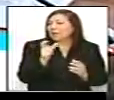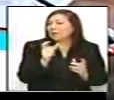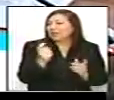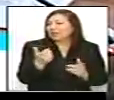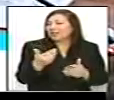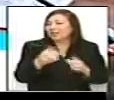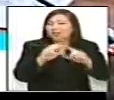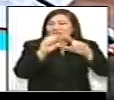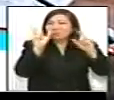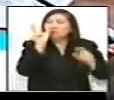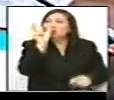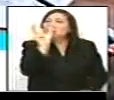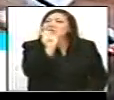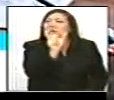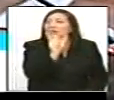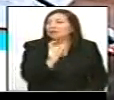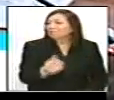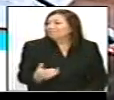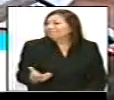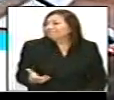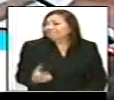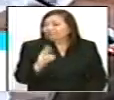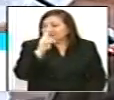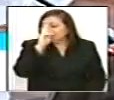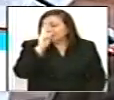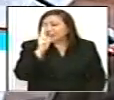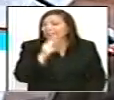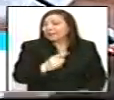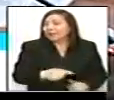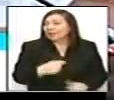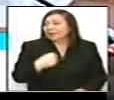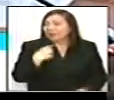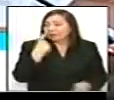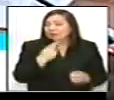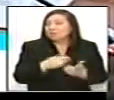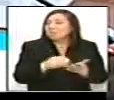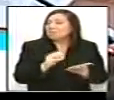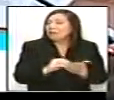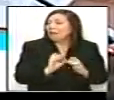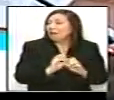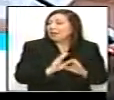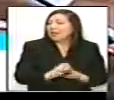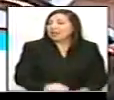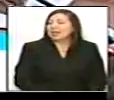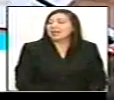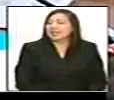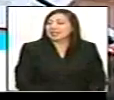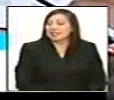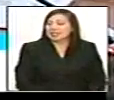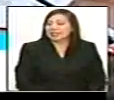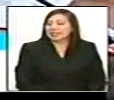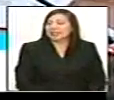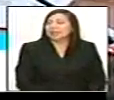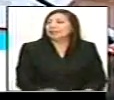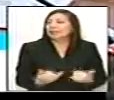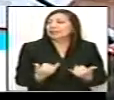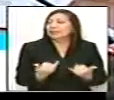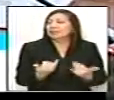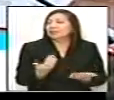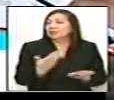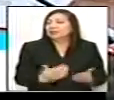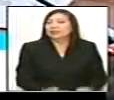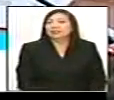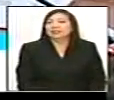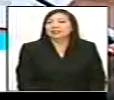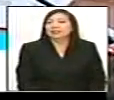Huascarán, algo así, sin desmerecer y con todo respeto, pero tengo que ser objetivo. Y de eso se supone